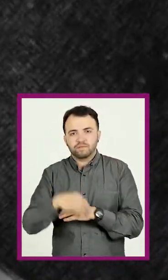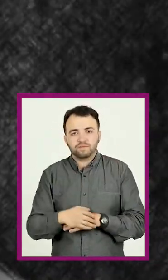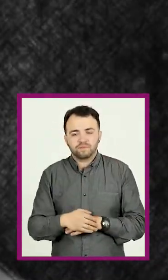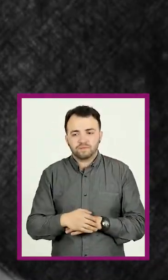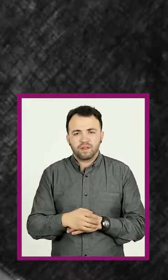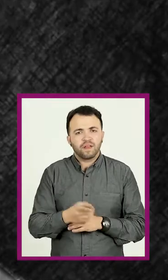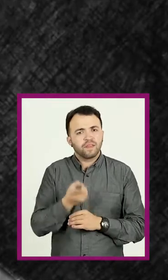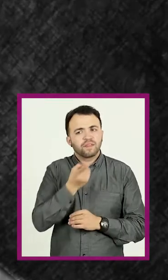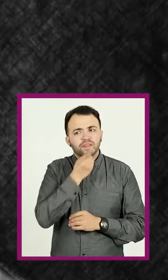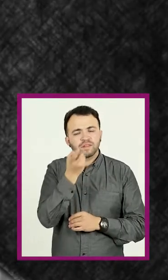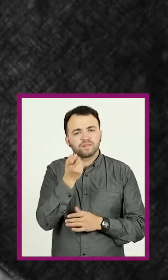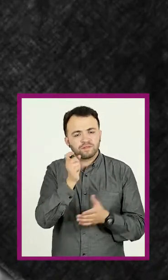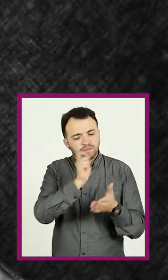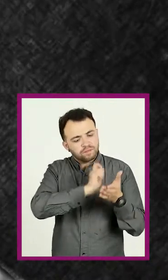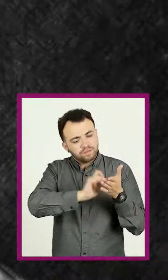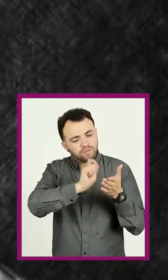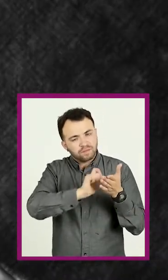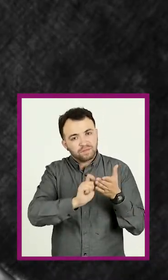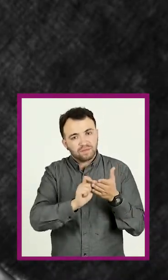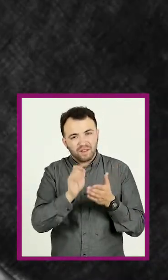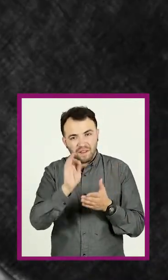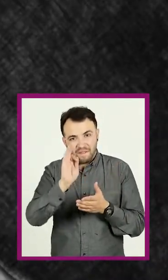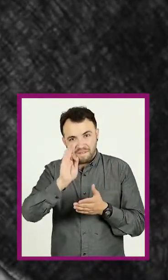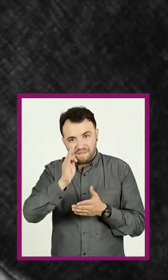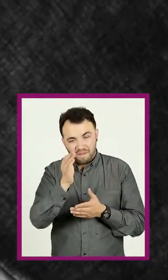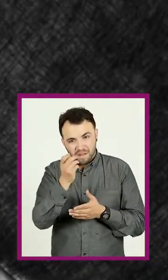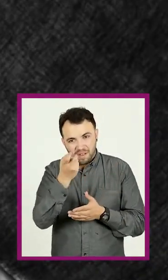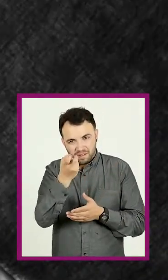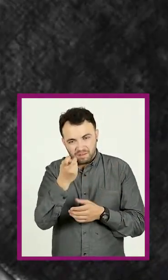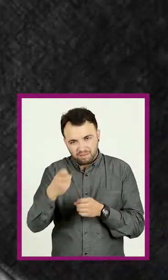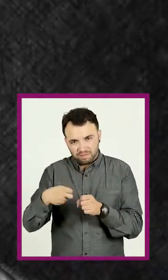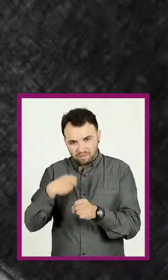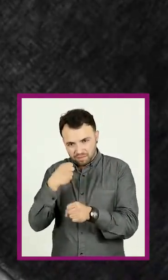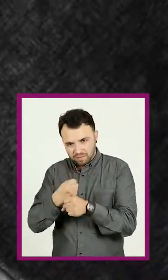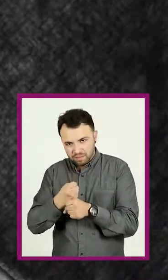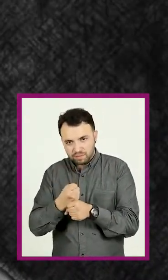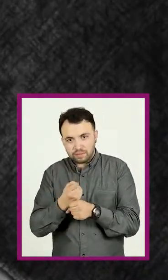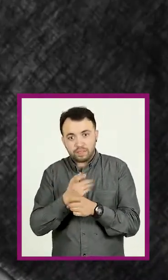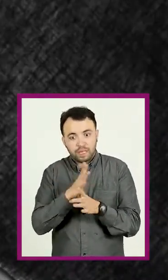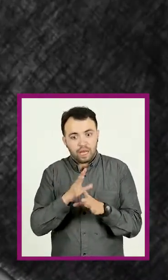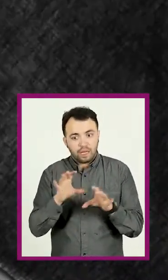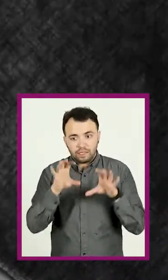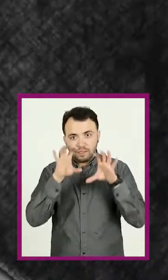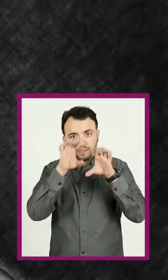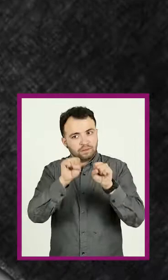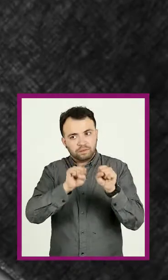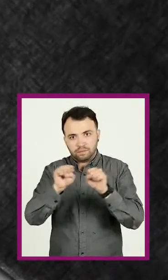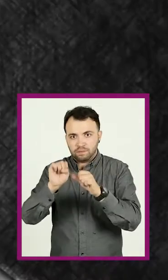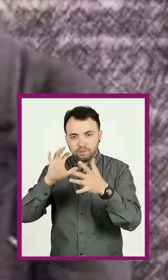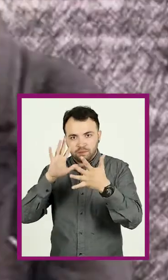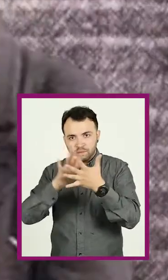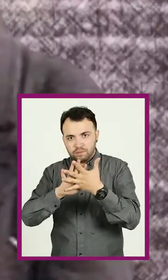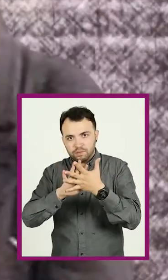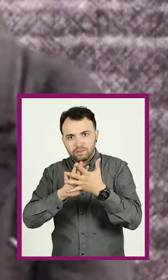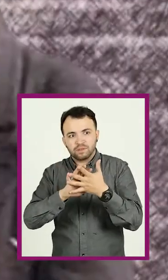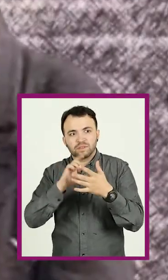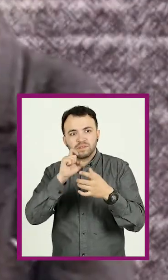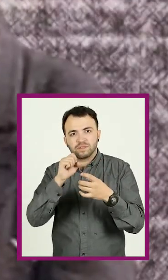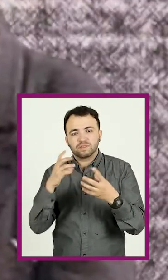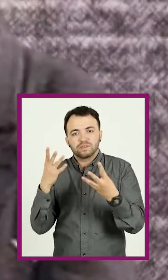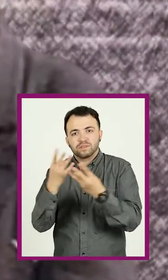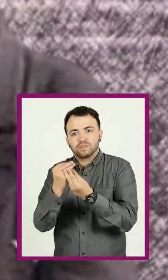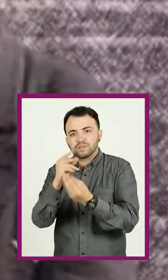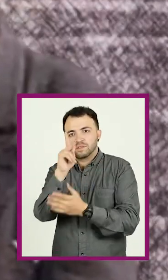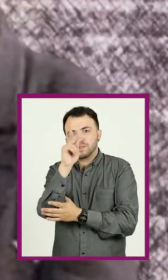los relatos dicen que en febrero de ese año, ya cuando lo habían capturado, lo habían hecho prisionero junto